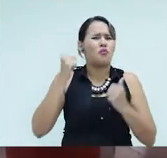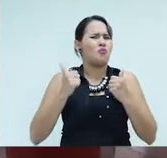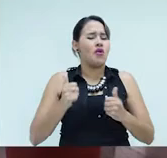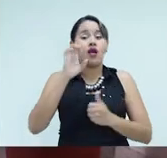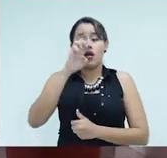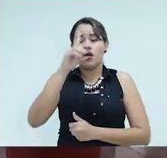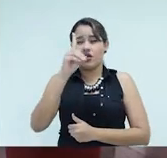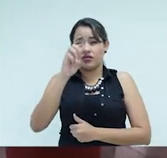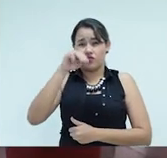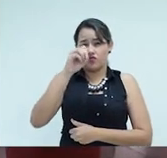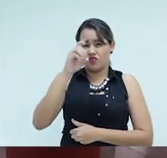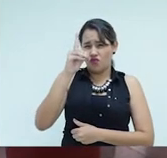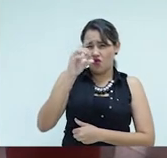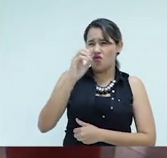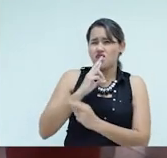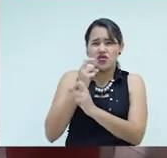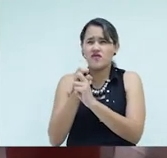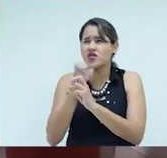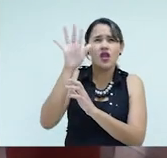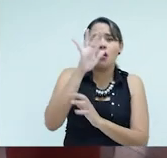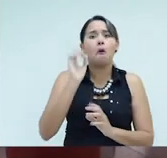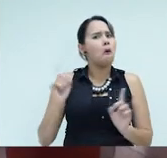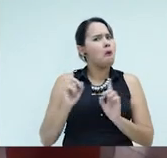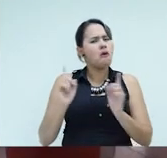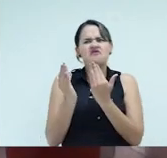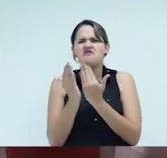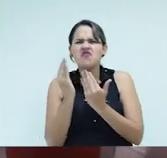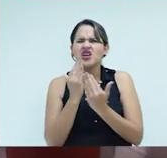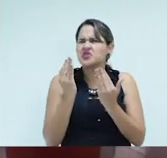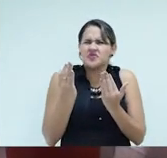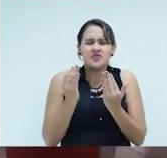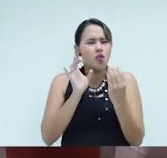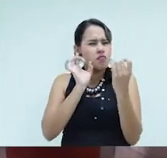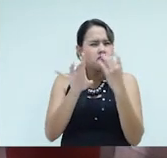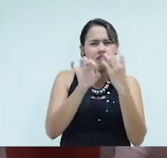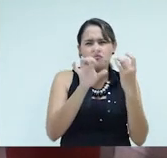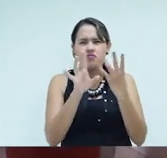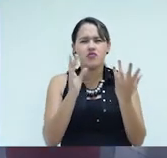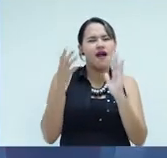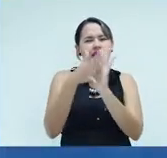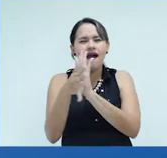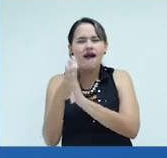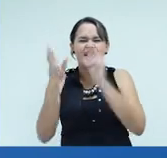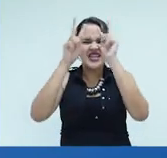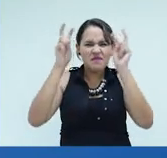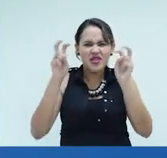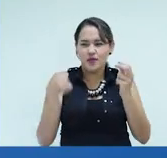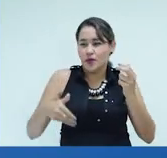de Edmodo. Ahora paso a explicarle en qué consiste el material que he estado creando.